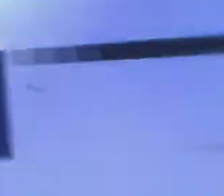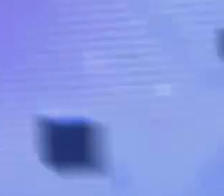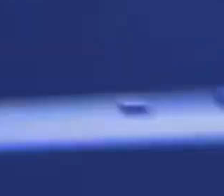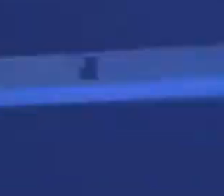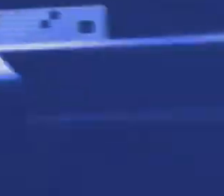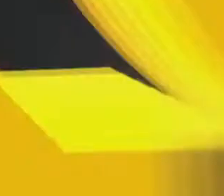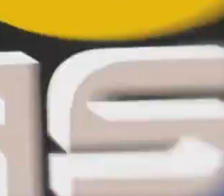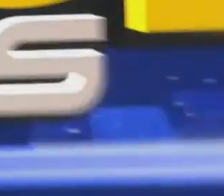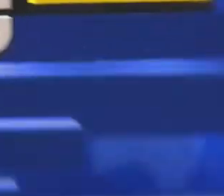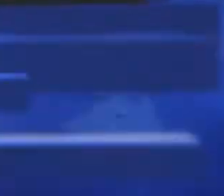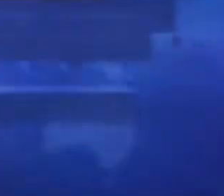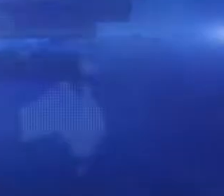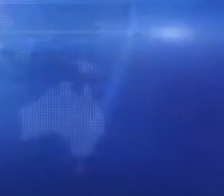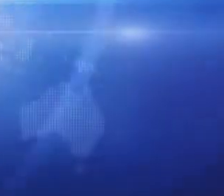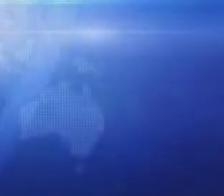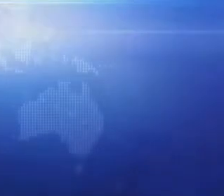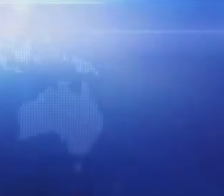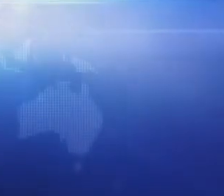usted quiere ver.